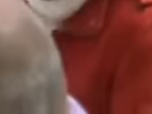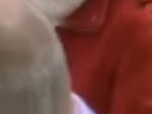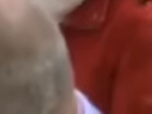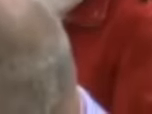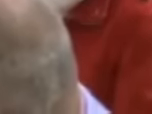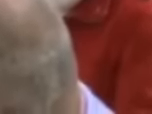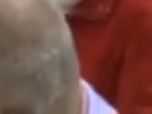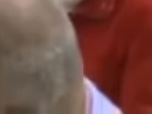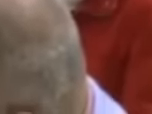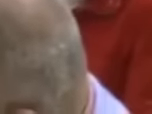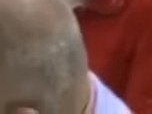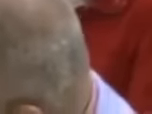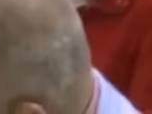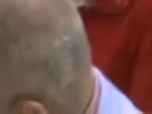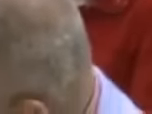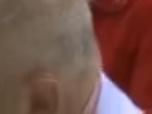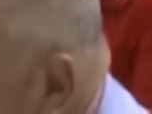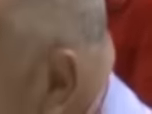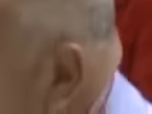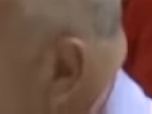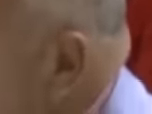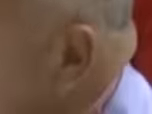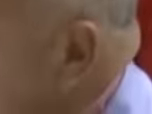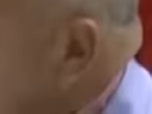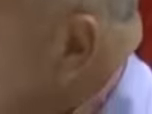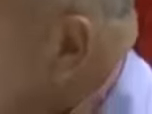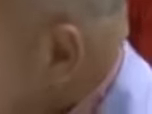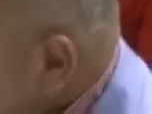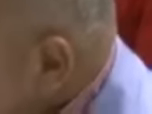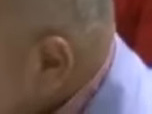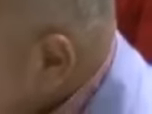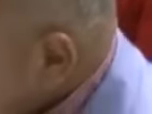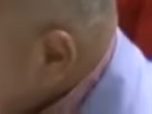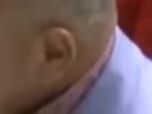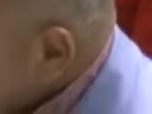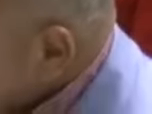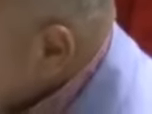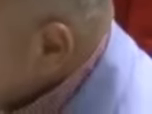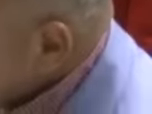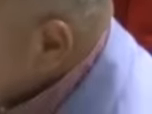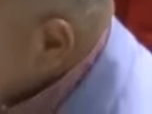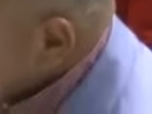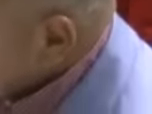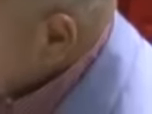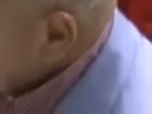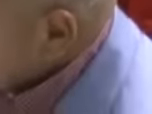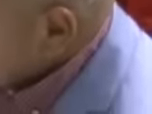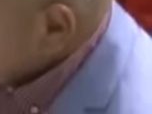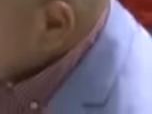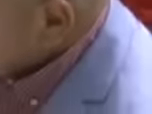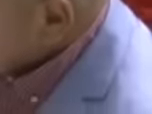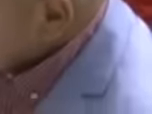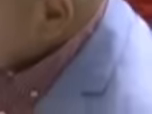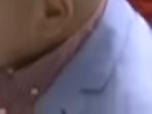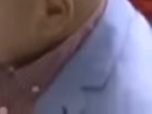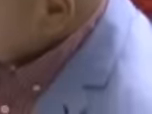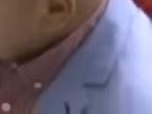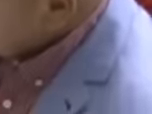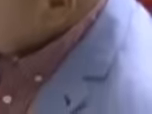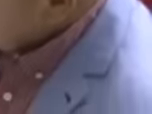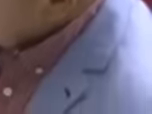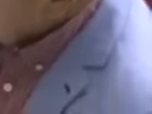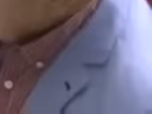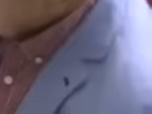lucro, constituidas de conformidad con esta ley, tienen las siguientes prohibiciones. 1. Recibir aportes